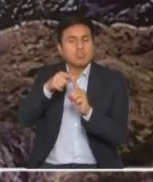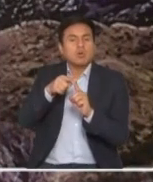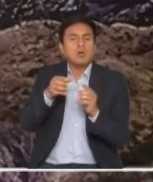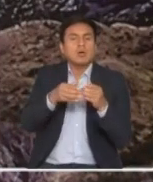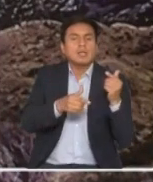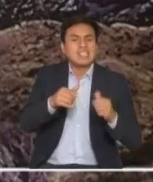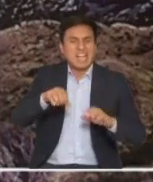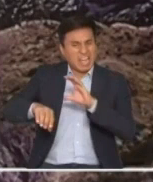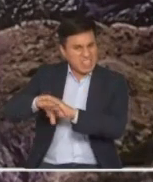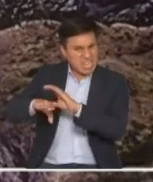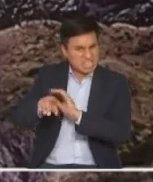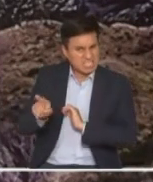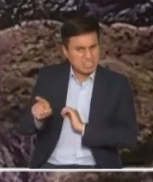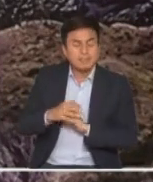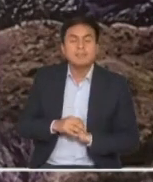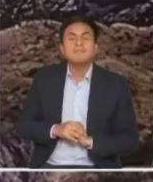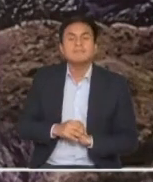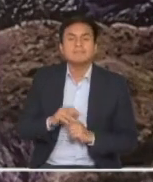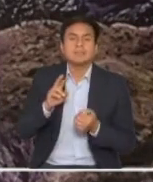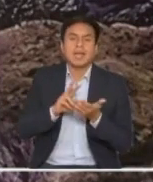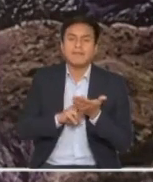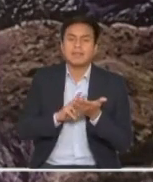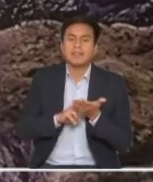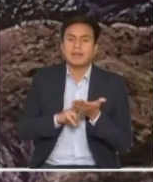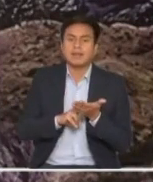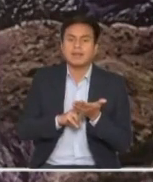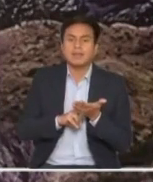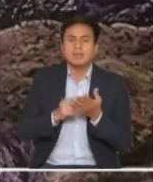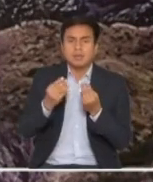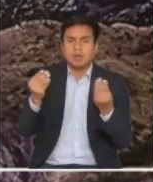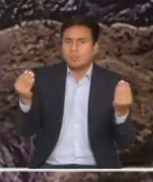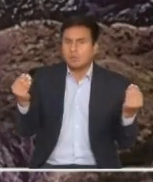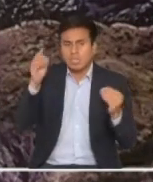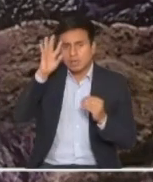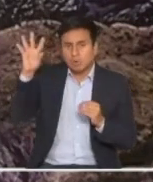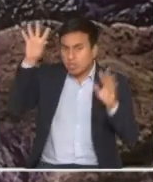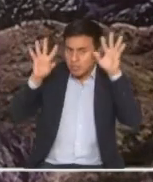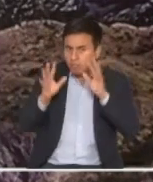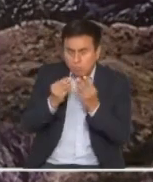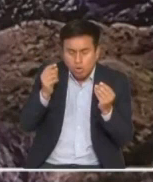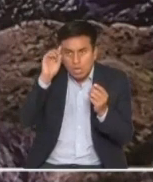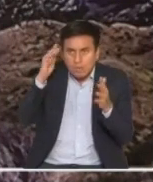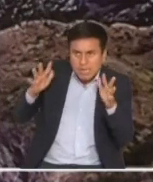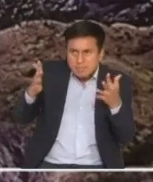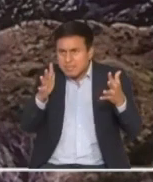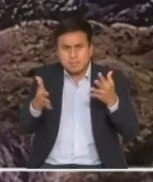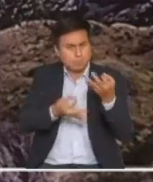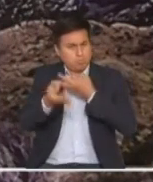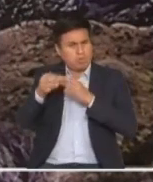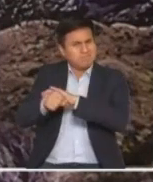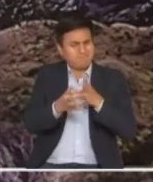partidarios la derecha Mira es que la verdad se han levantado muchas hipótesis particularmente en relación